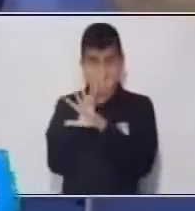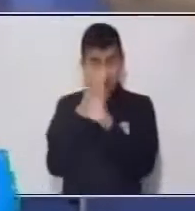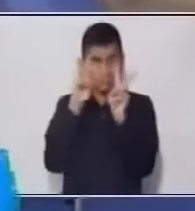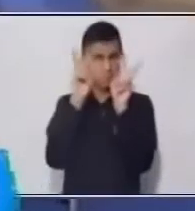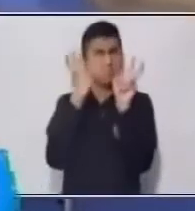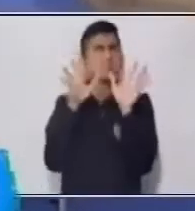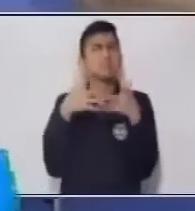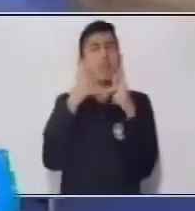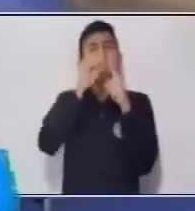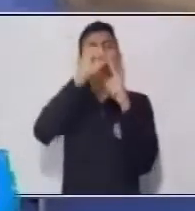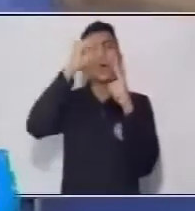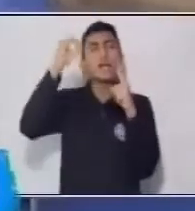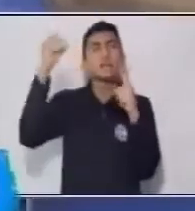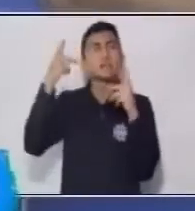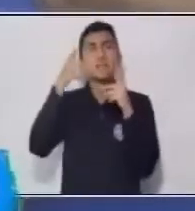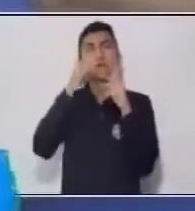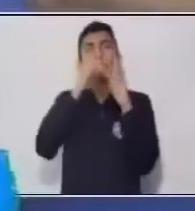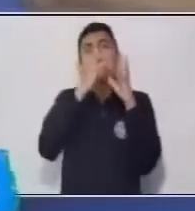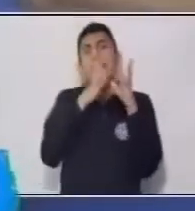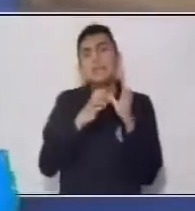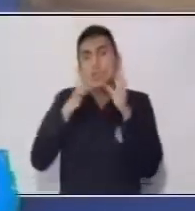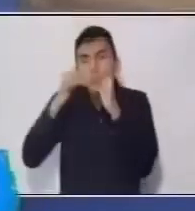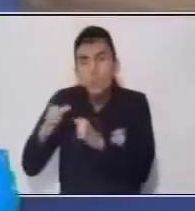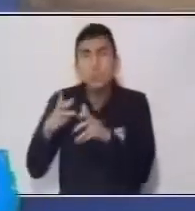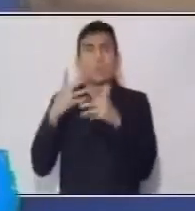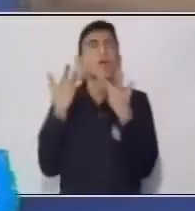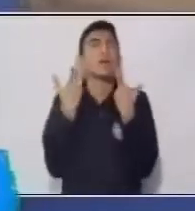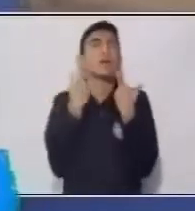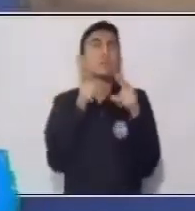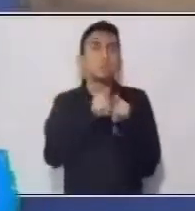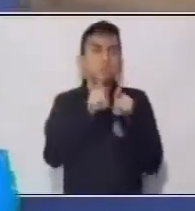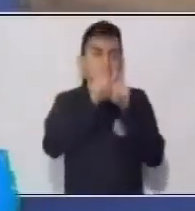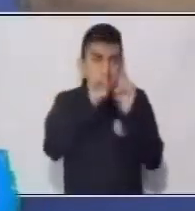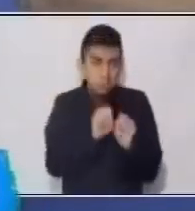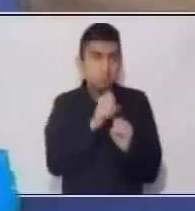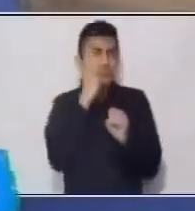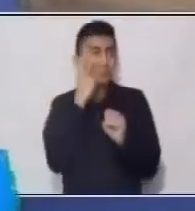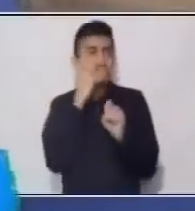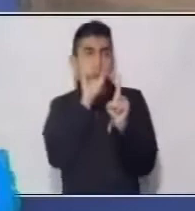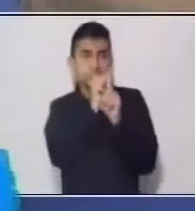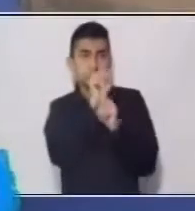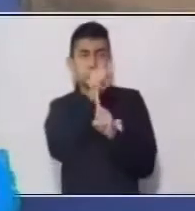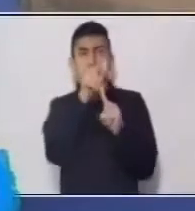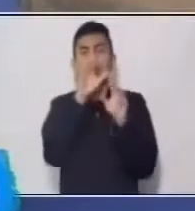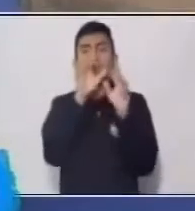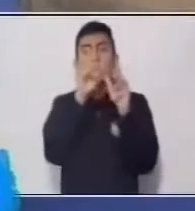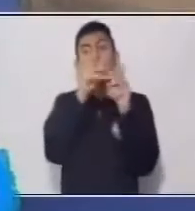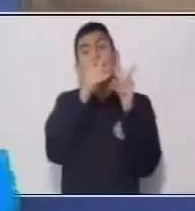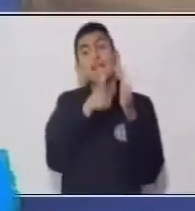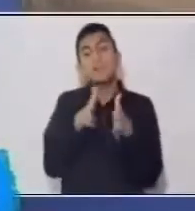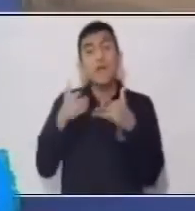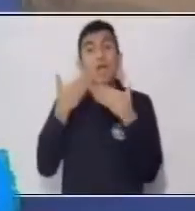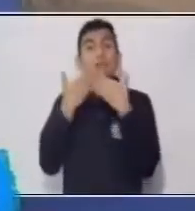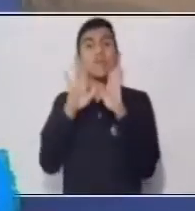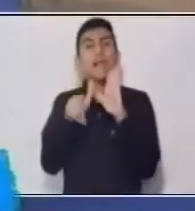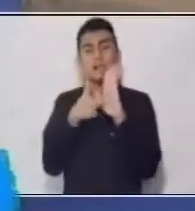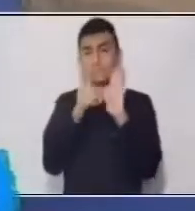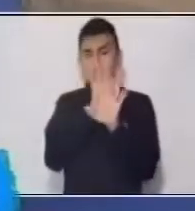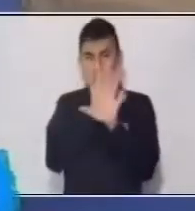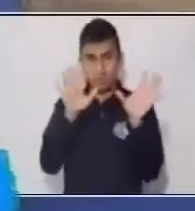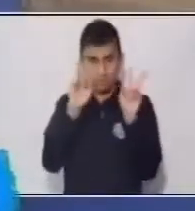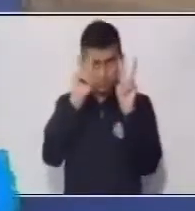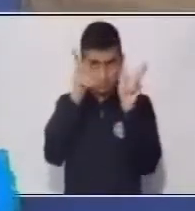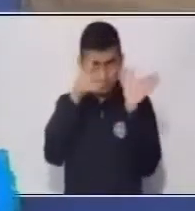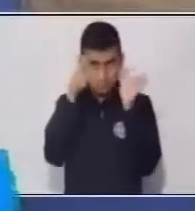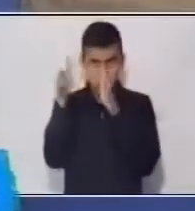oraciones según su estructura, también pudimos ver algunas clasificaciones generales y te explicaba